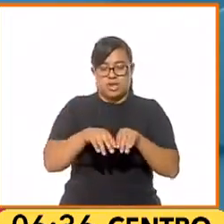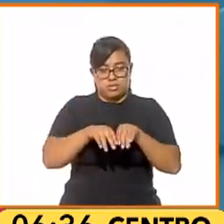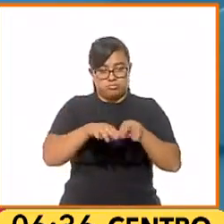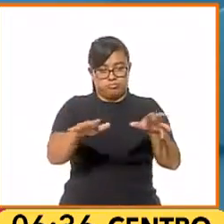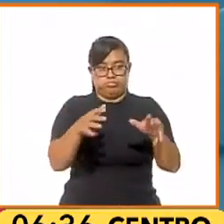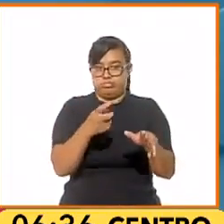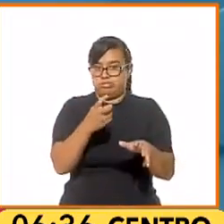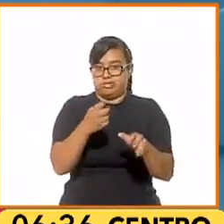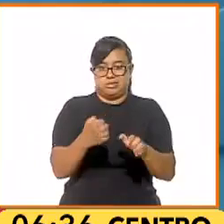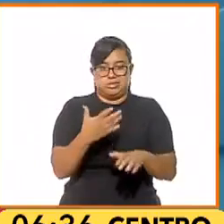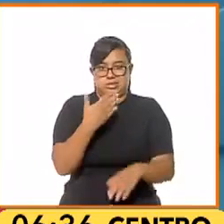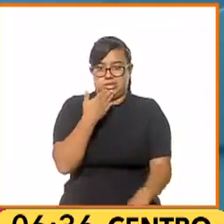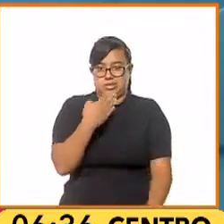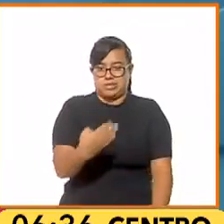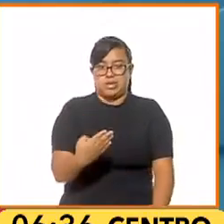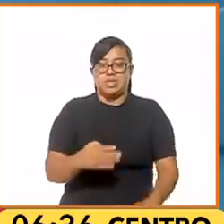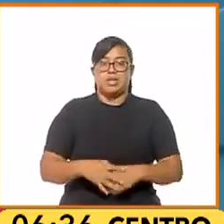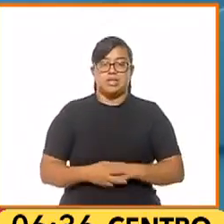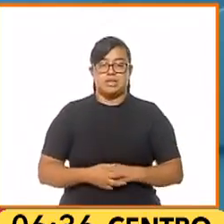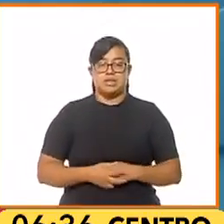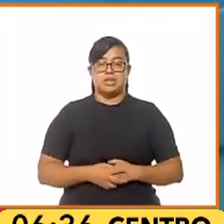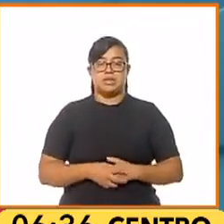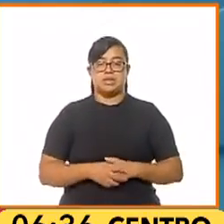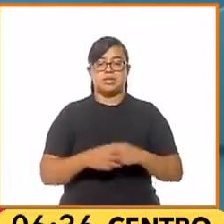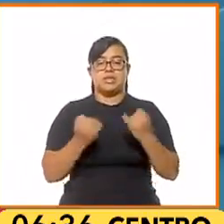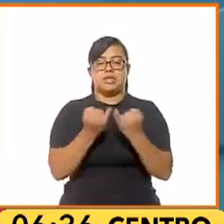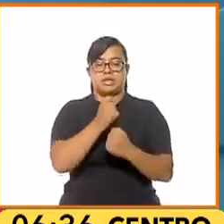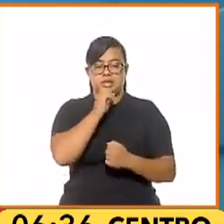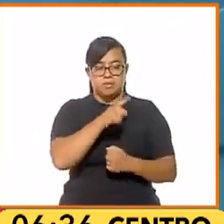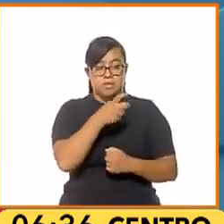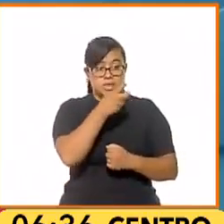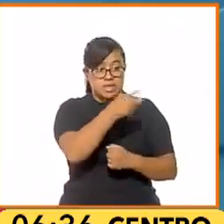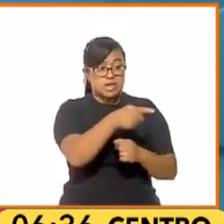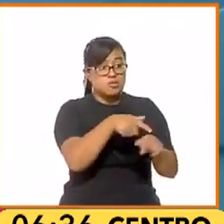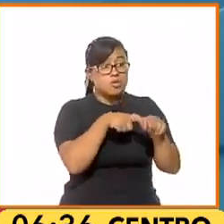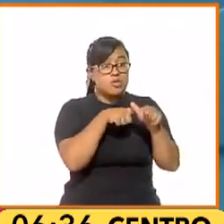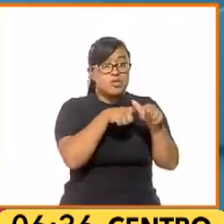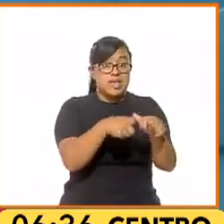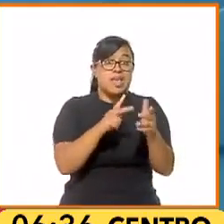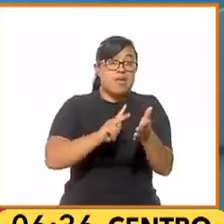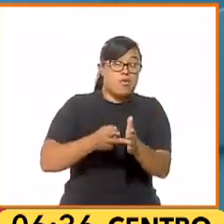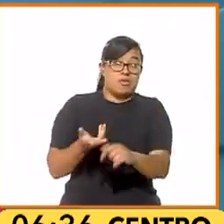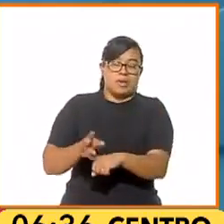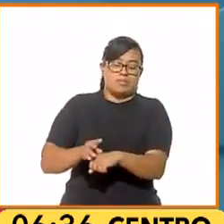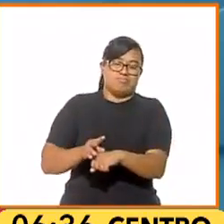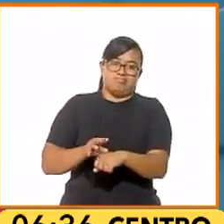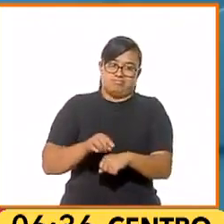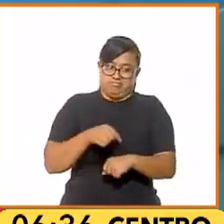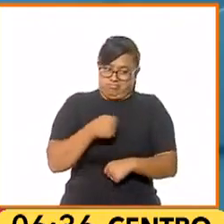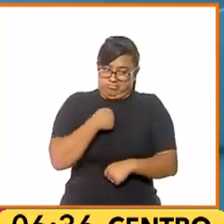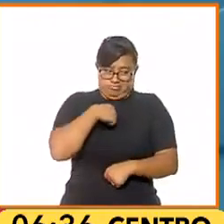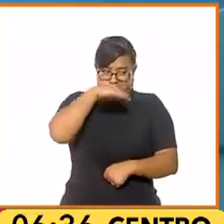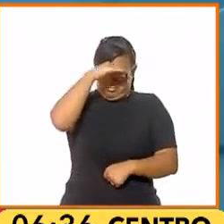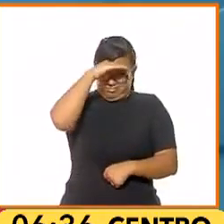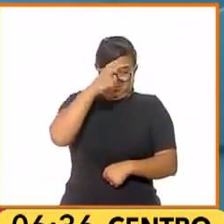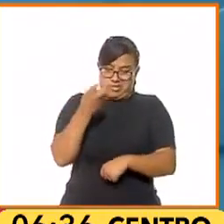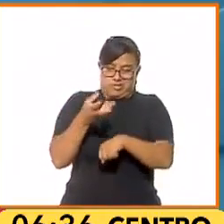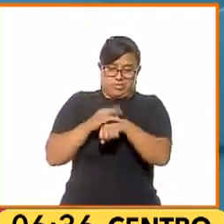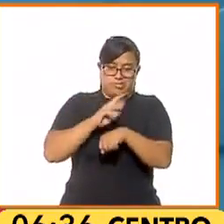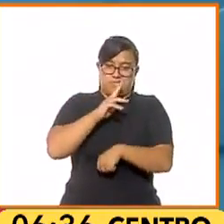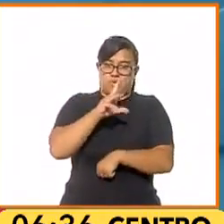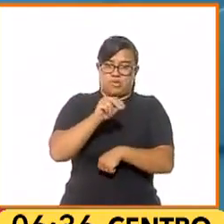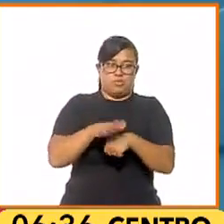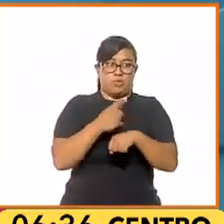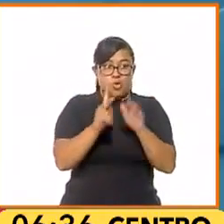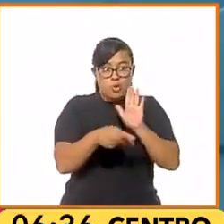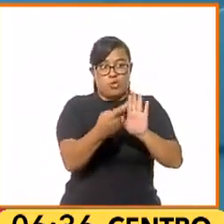supuesto puede inhibir estas conductas. Ahora bien, senador, ya sabemos que ha llegado al Senado de la